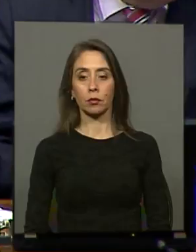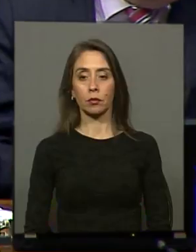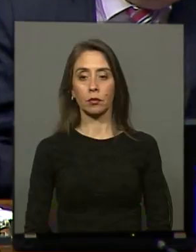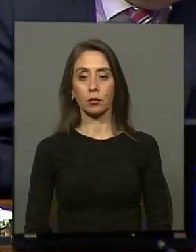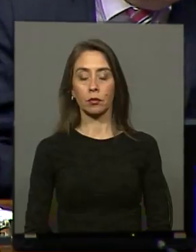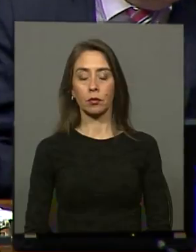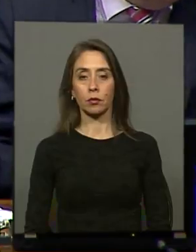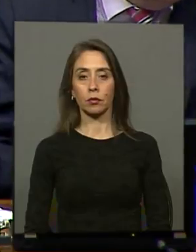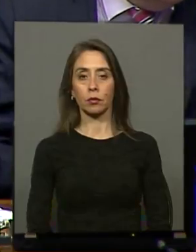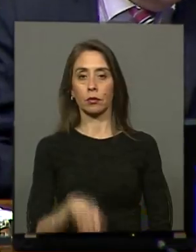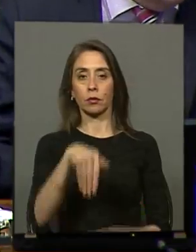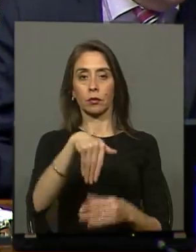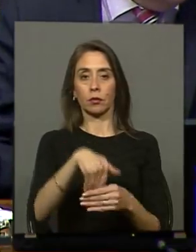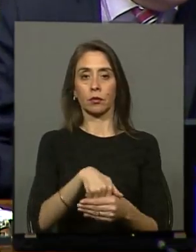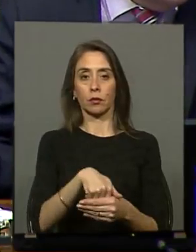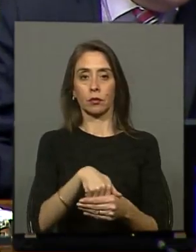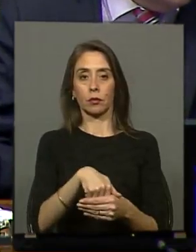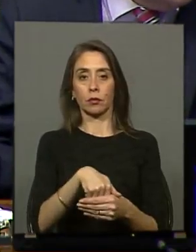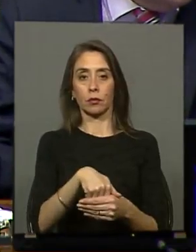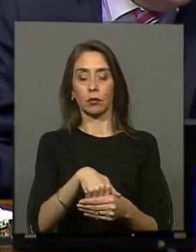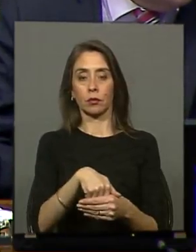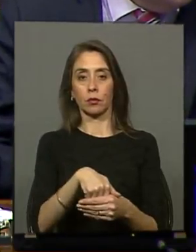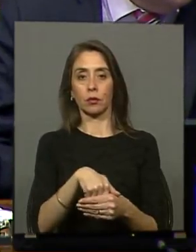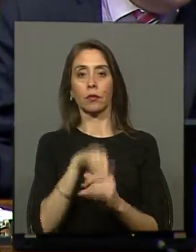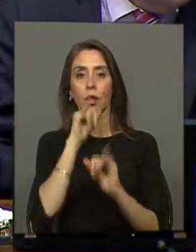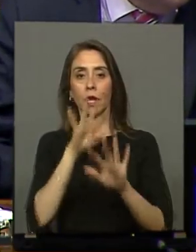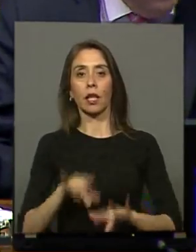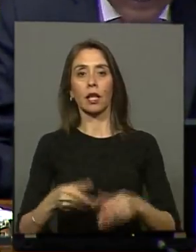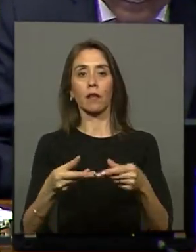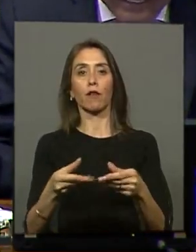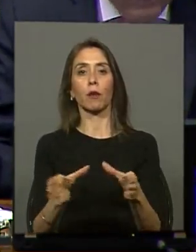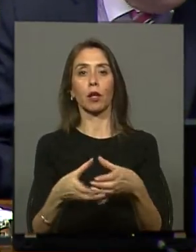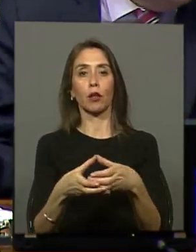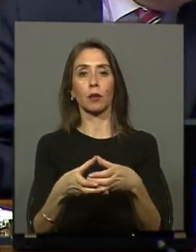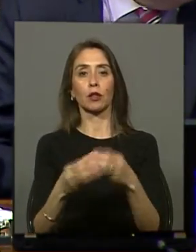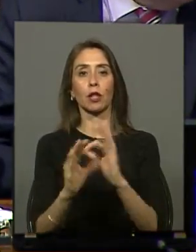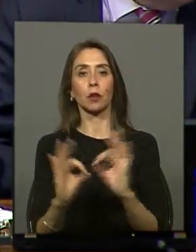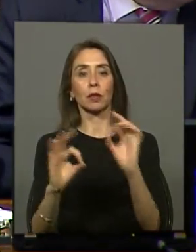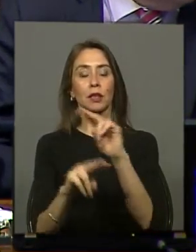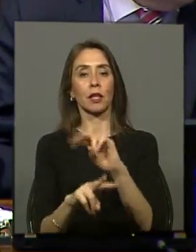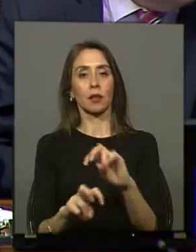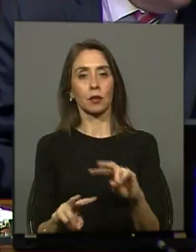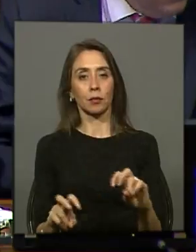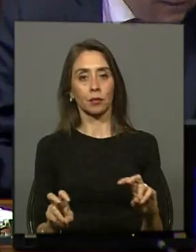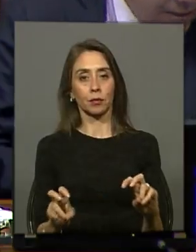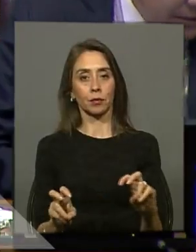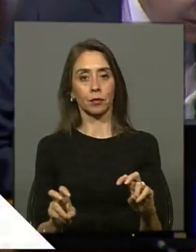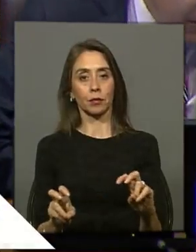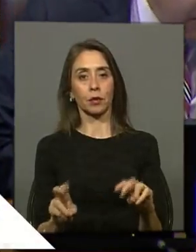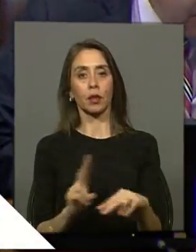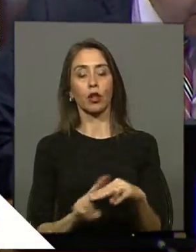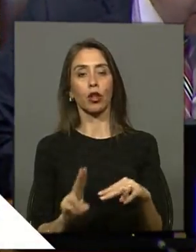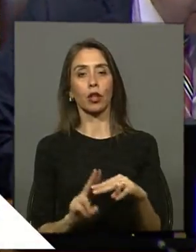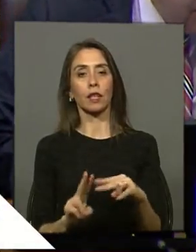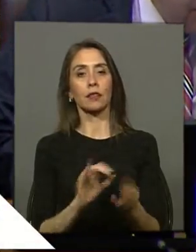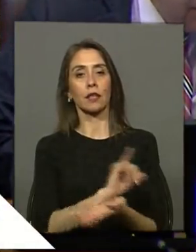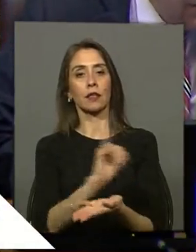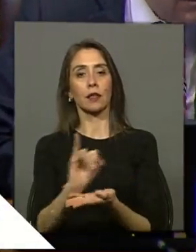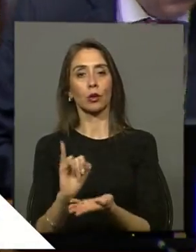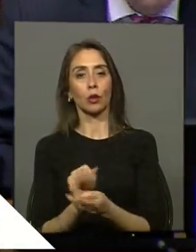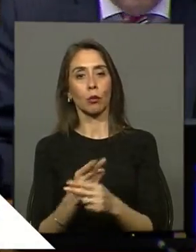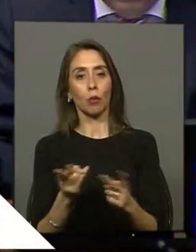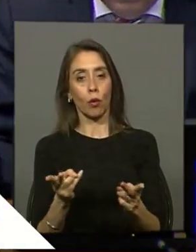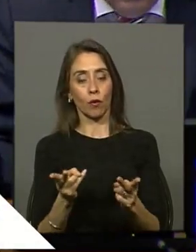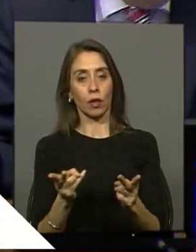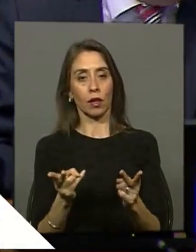en votación el informe de la comisión especial investigadora de la actuación de los organismos públicos